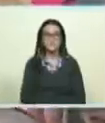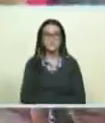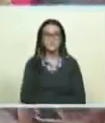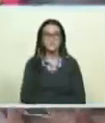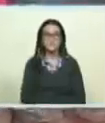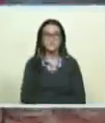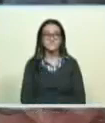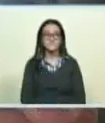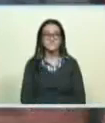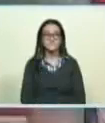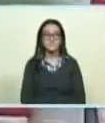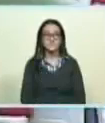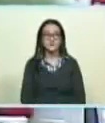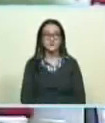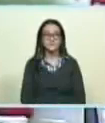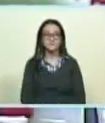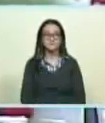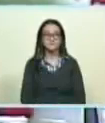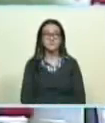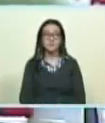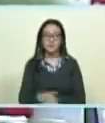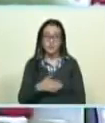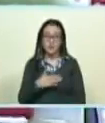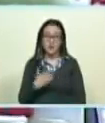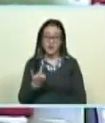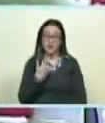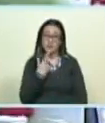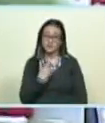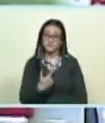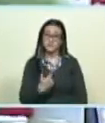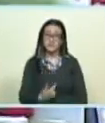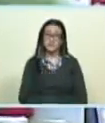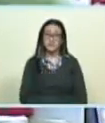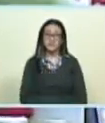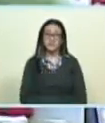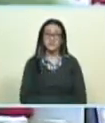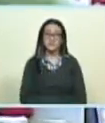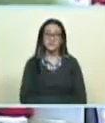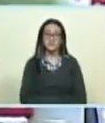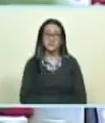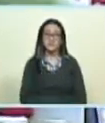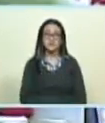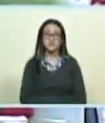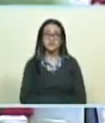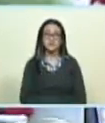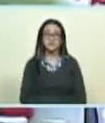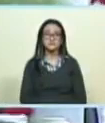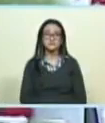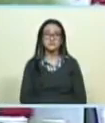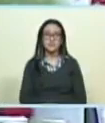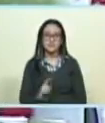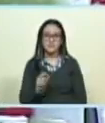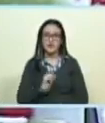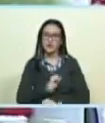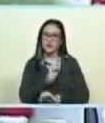Bueno, compañeros, quería hacer este pronunciamiento y que quede muy claro